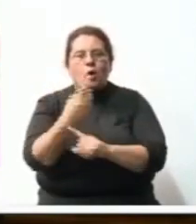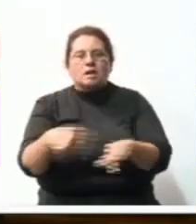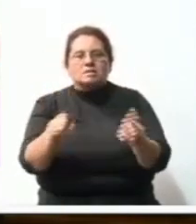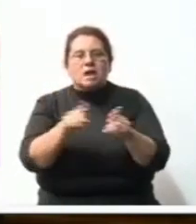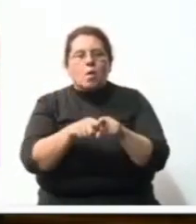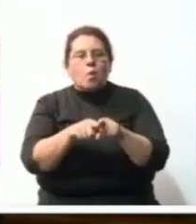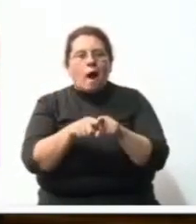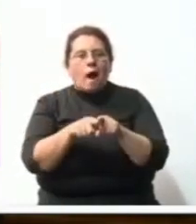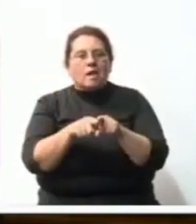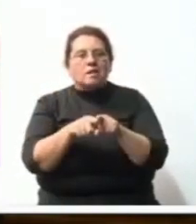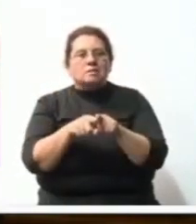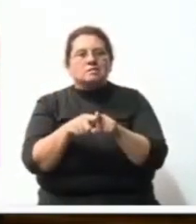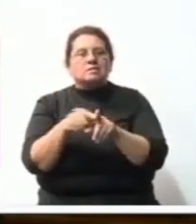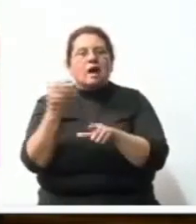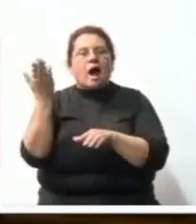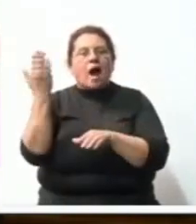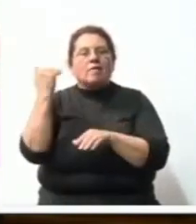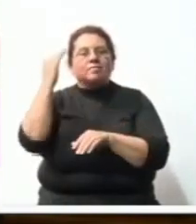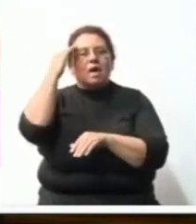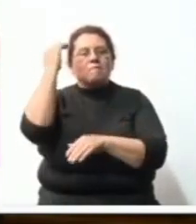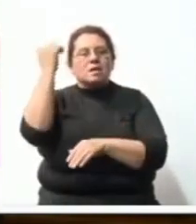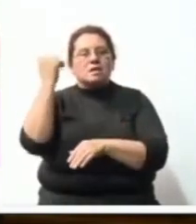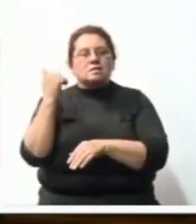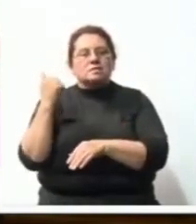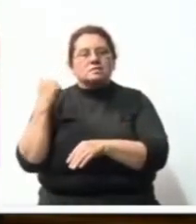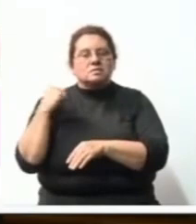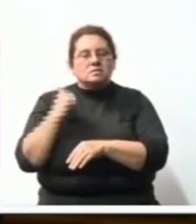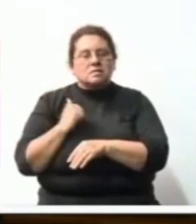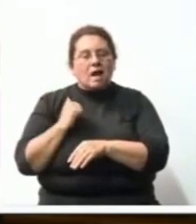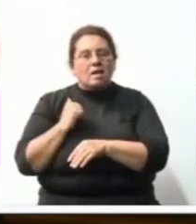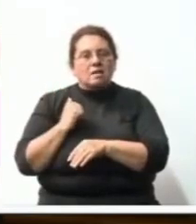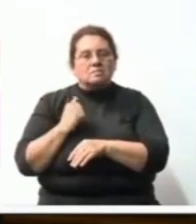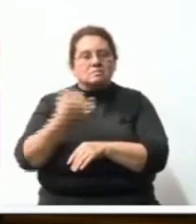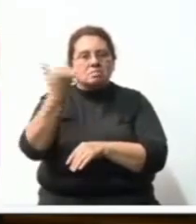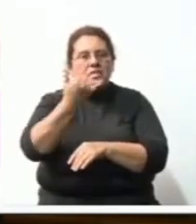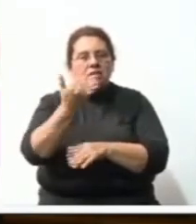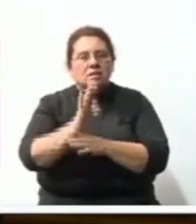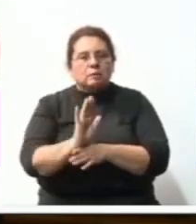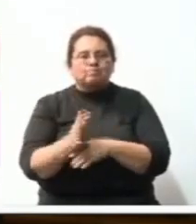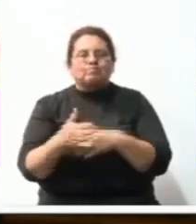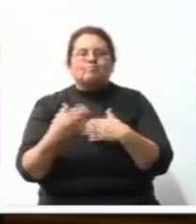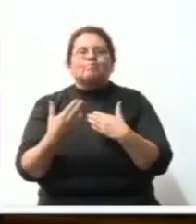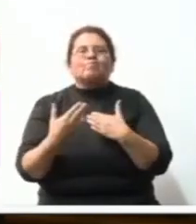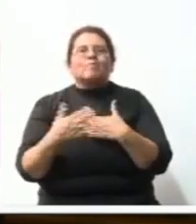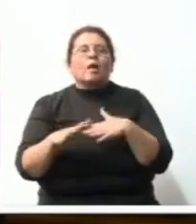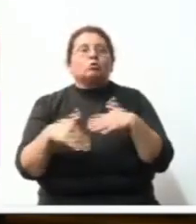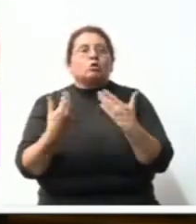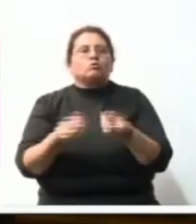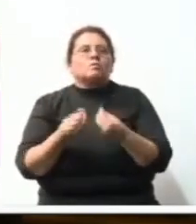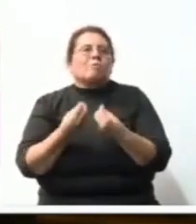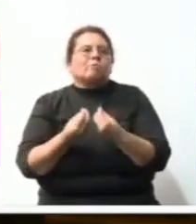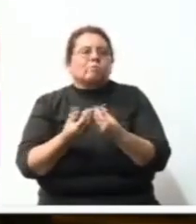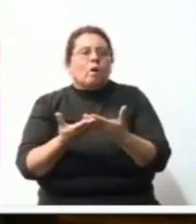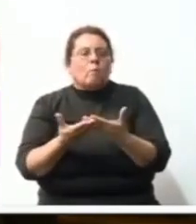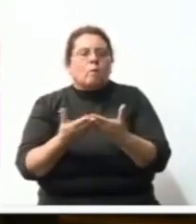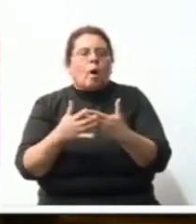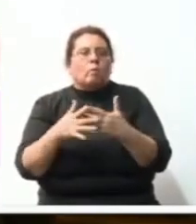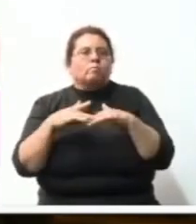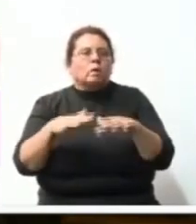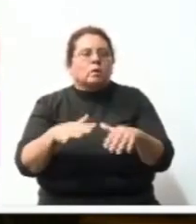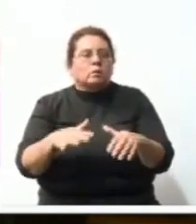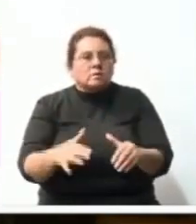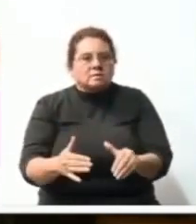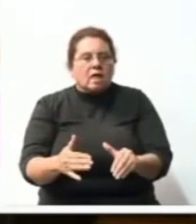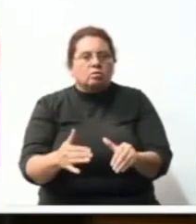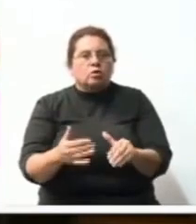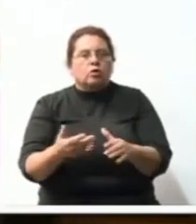que llevó adelante La dictadura Y entonces cómo no nos íbamos a estar movilizando ese día cómo no nos